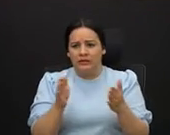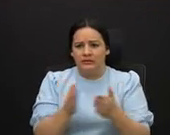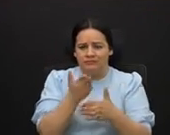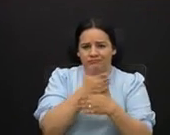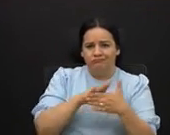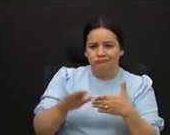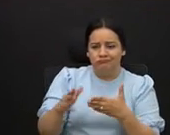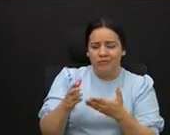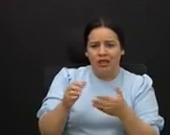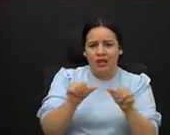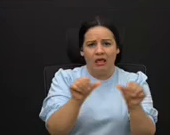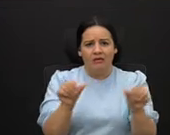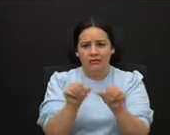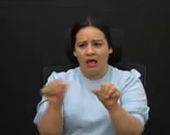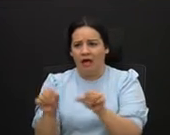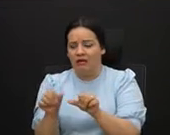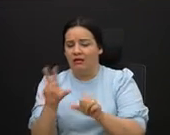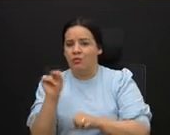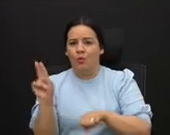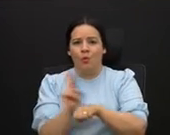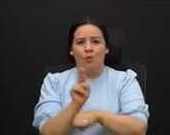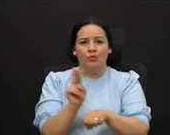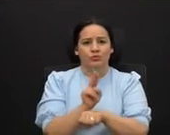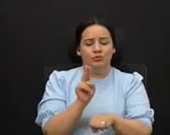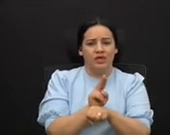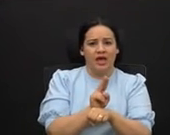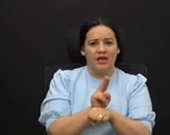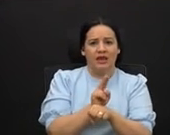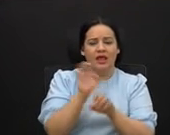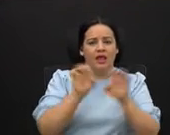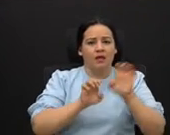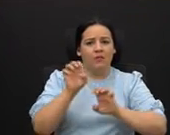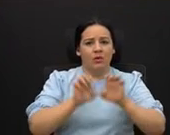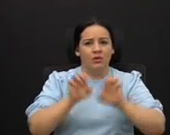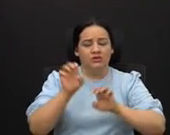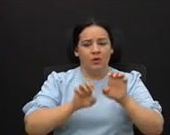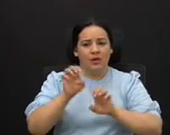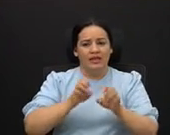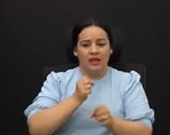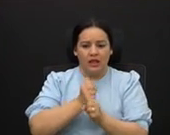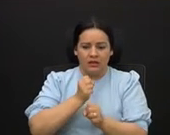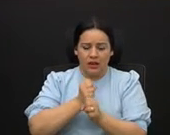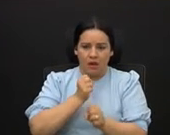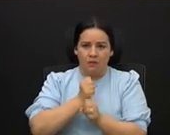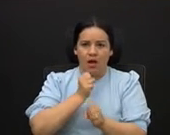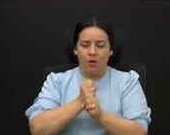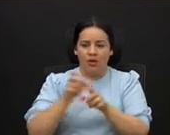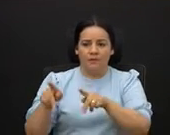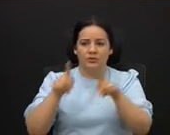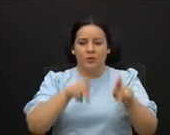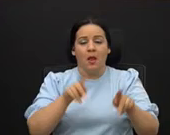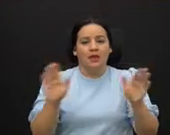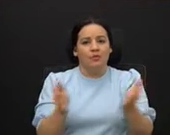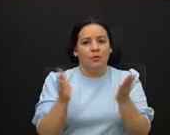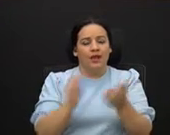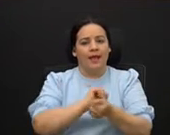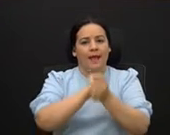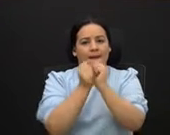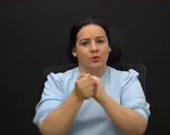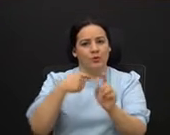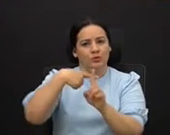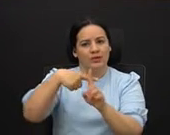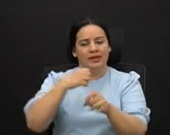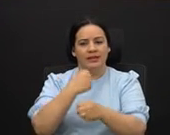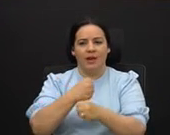las áreas, no utilizar las evaluaciones de desempeño del personal para estimular cambios positivos en el trabajo del